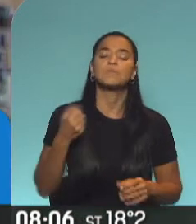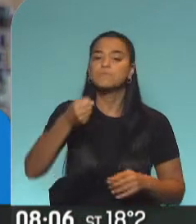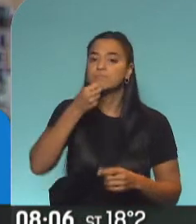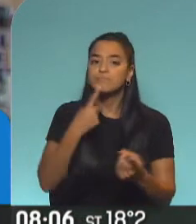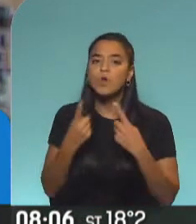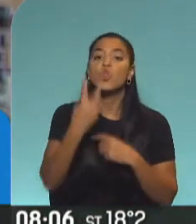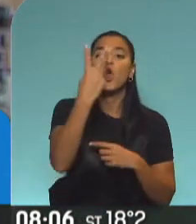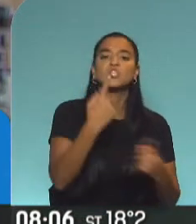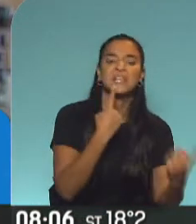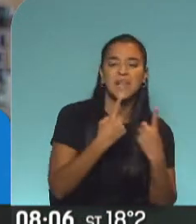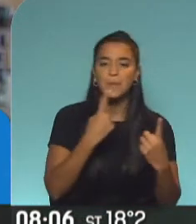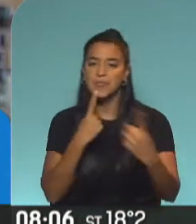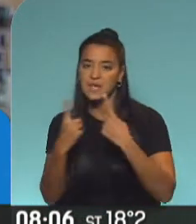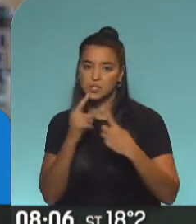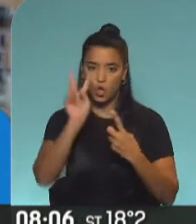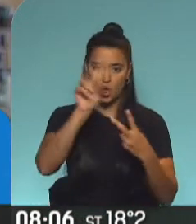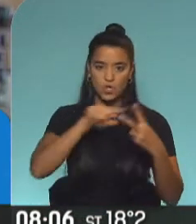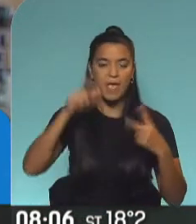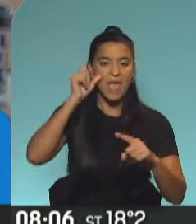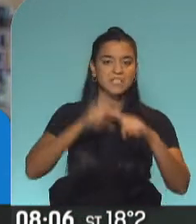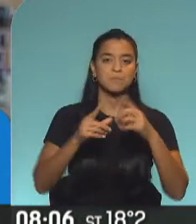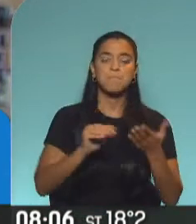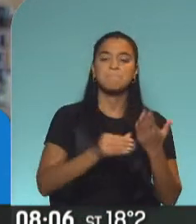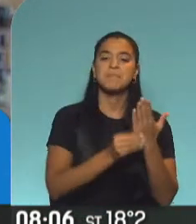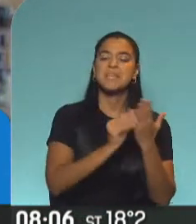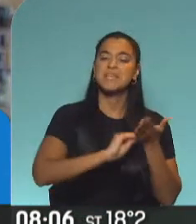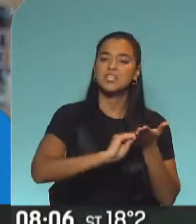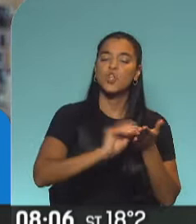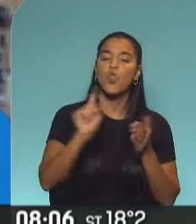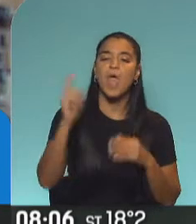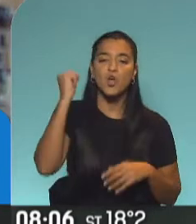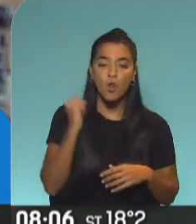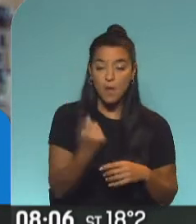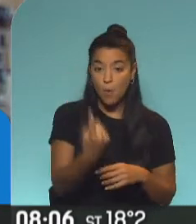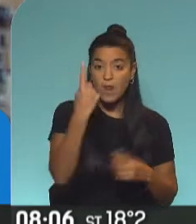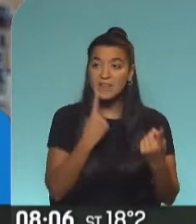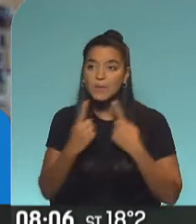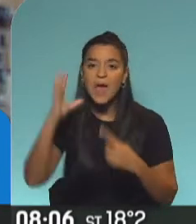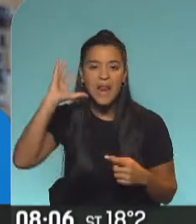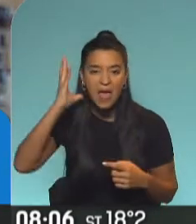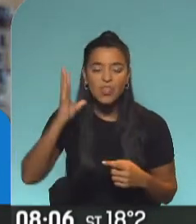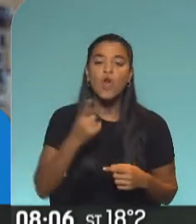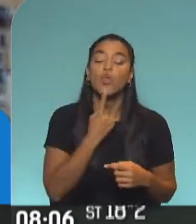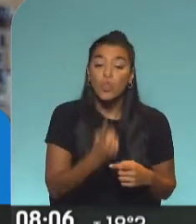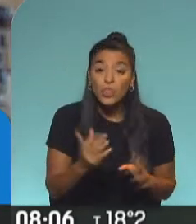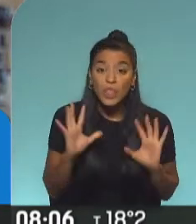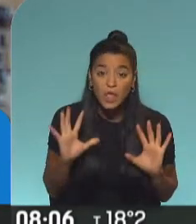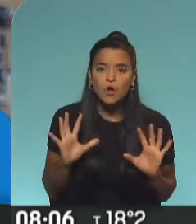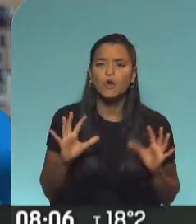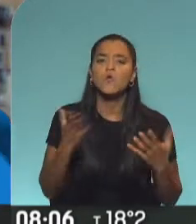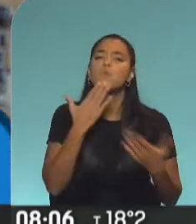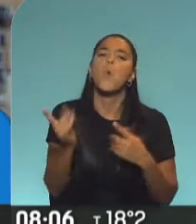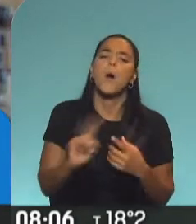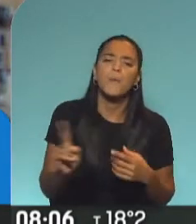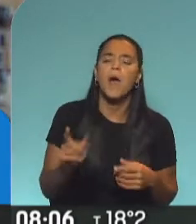dio 2 entrevistas el exministro de Economía, y en una entrevista radial, tal como decías, reivindicaba, no hablaba